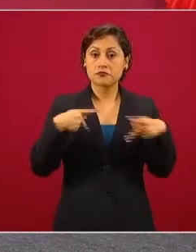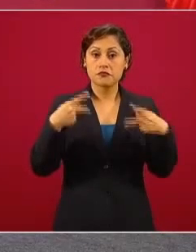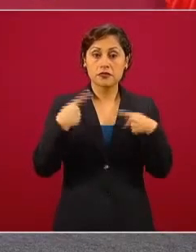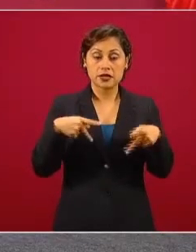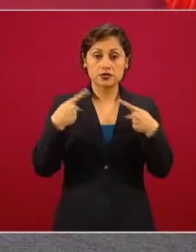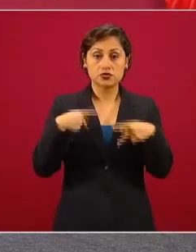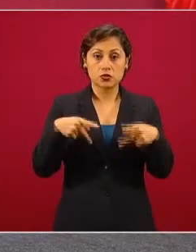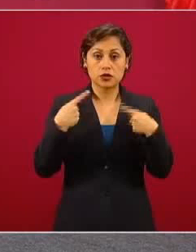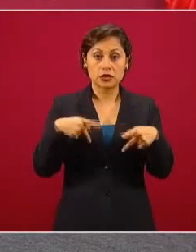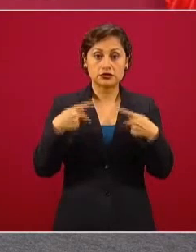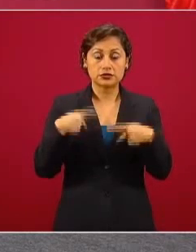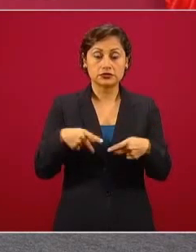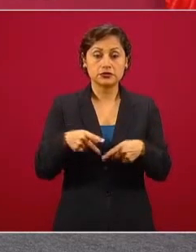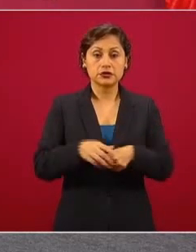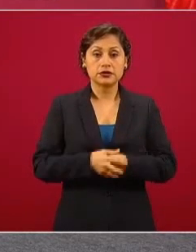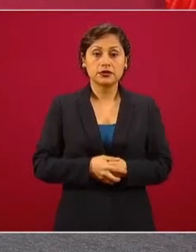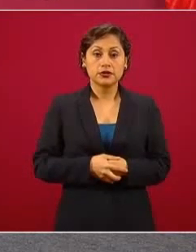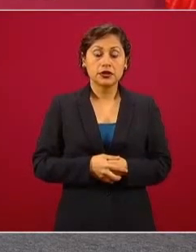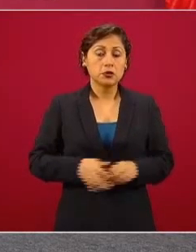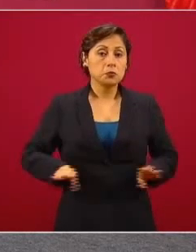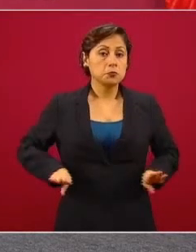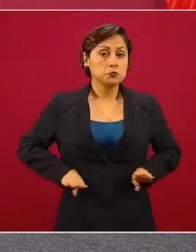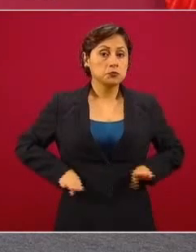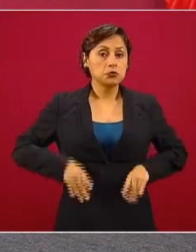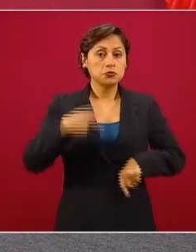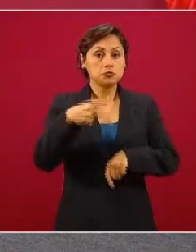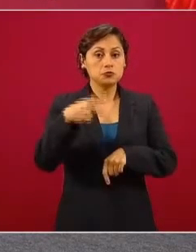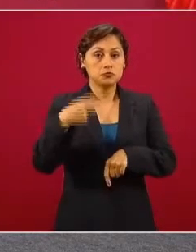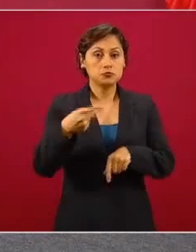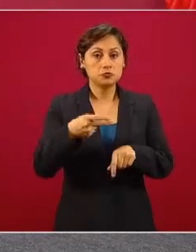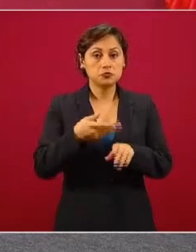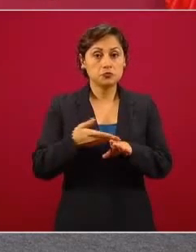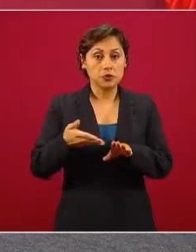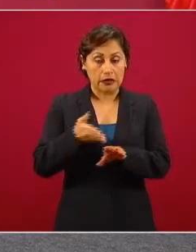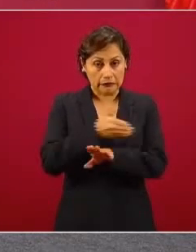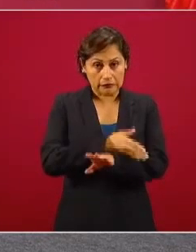enfrentaron esta pandemia